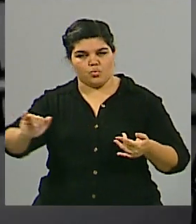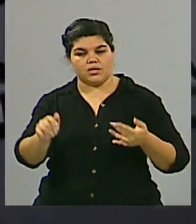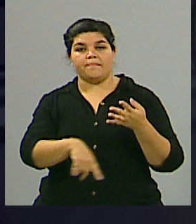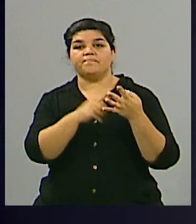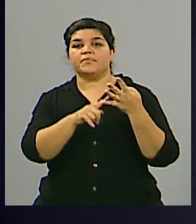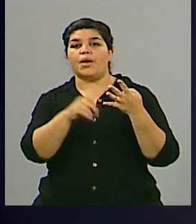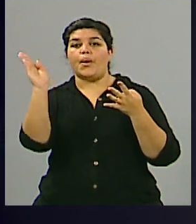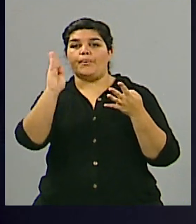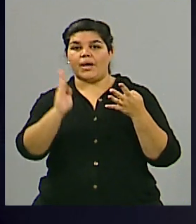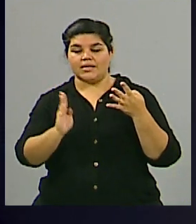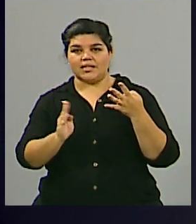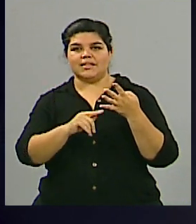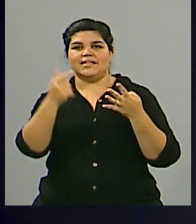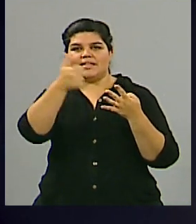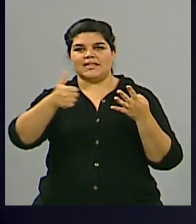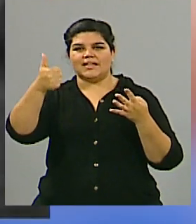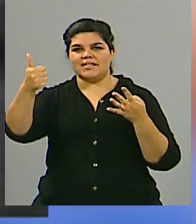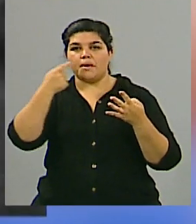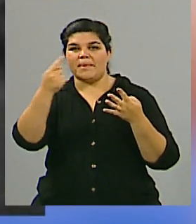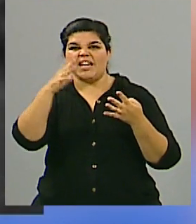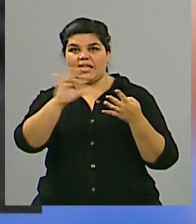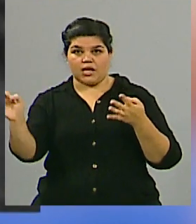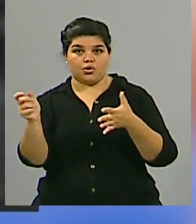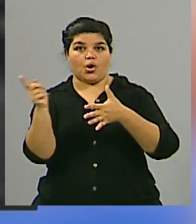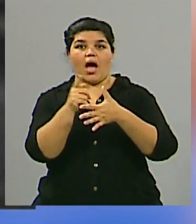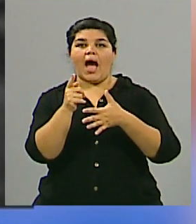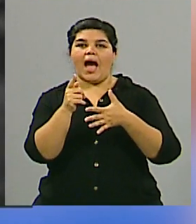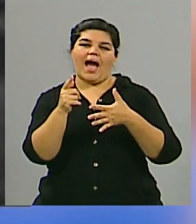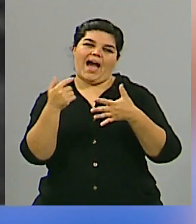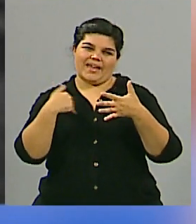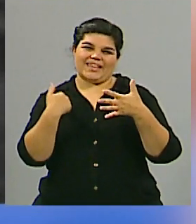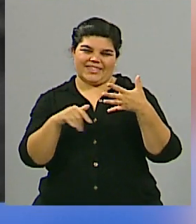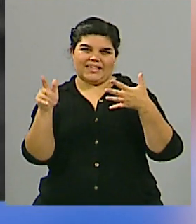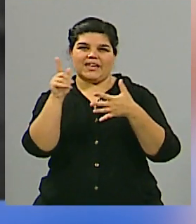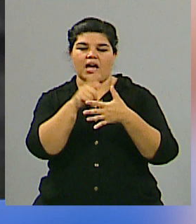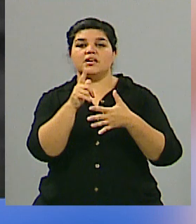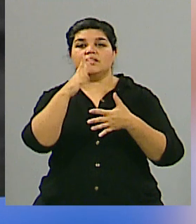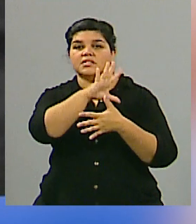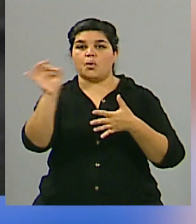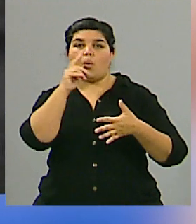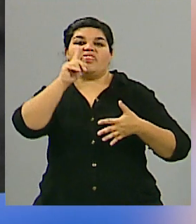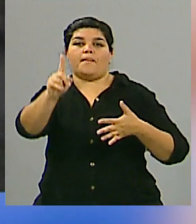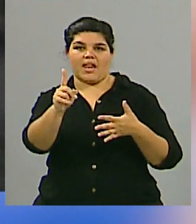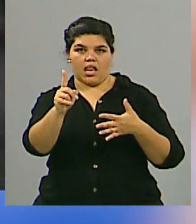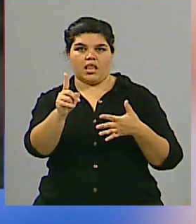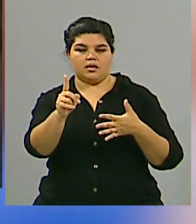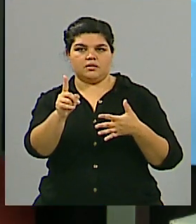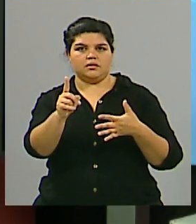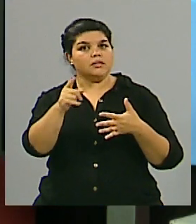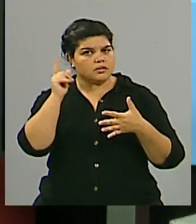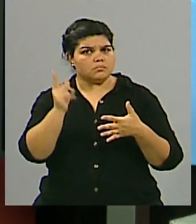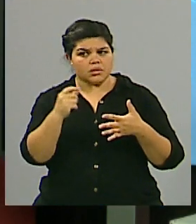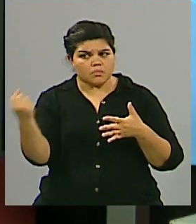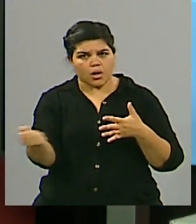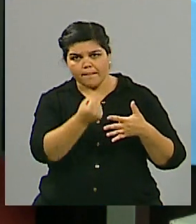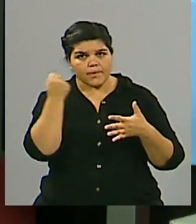Brasil, 66.500 y Argentina está en el quinto puesto con más de 50.000. A partir de esto, obviamente, lo importante es abordar el tema